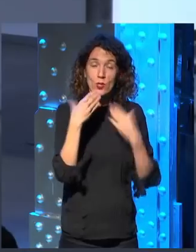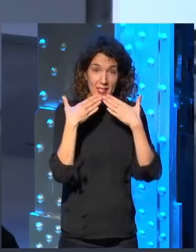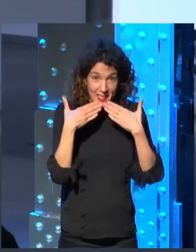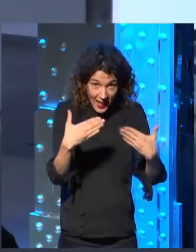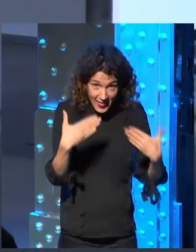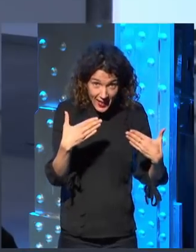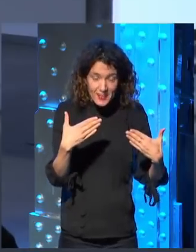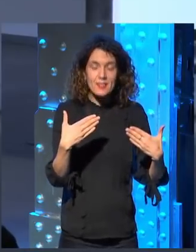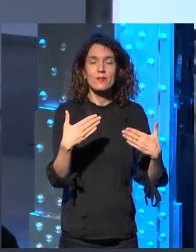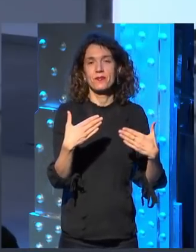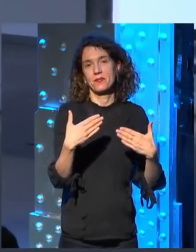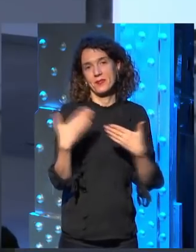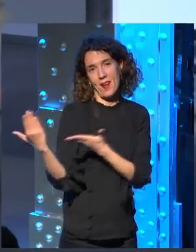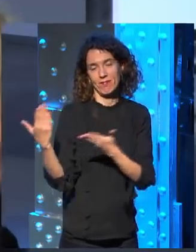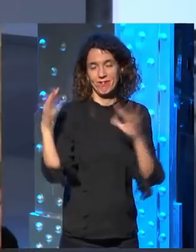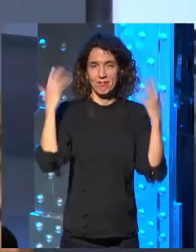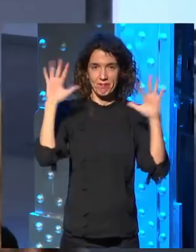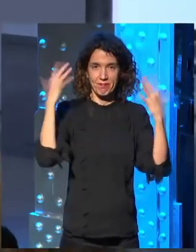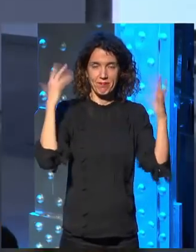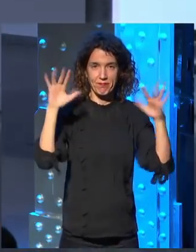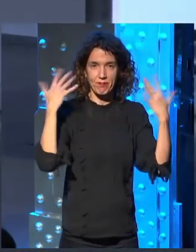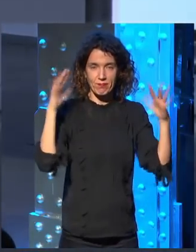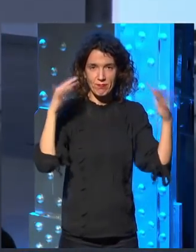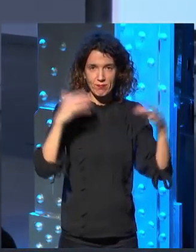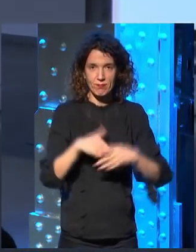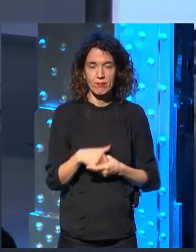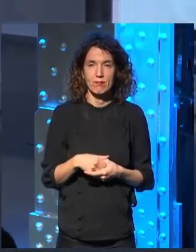muchas gracias y os dejo con ellos.